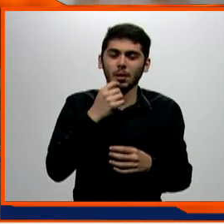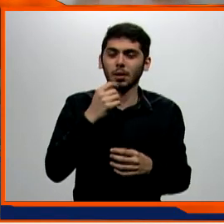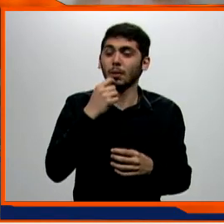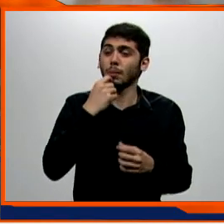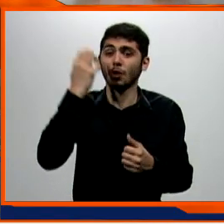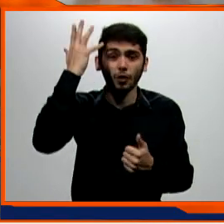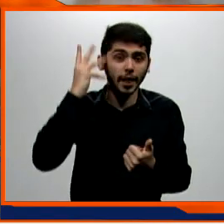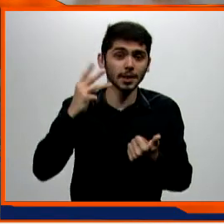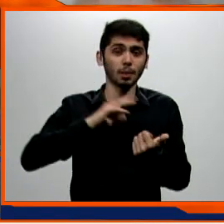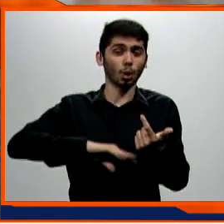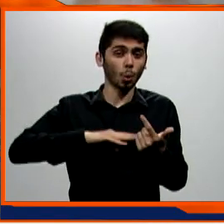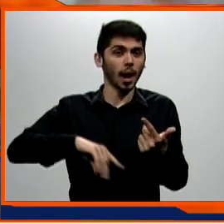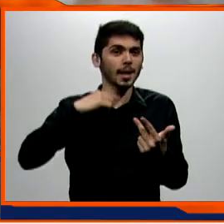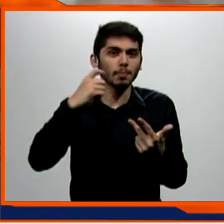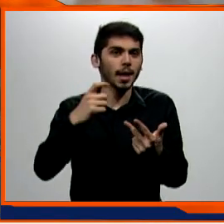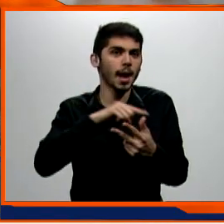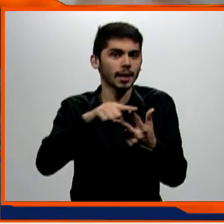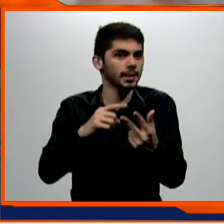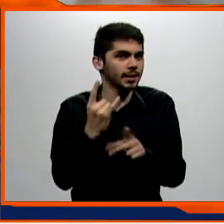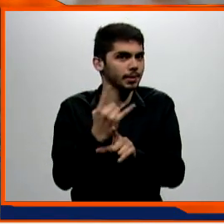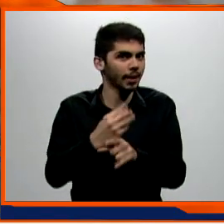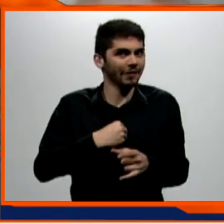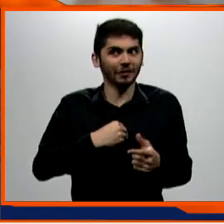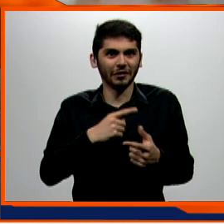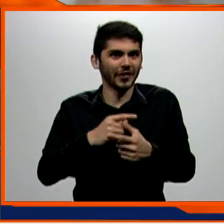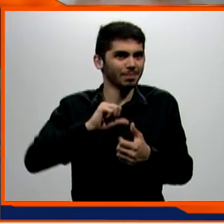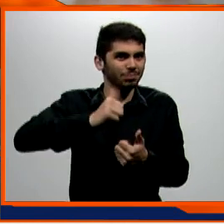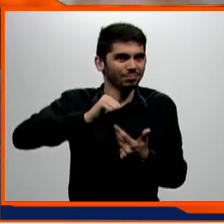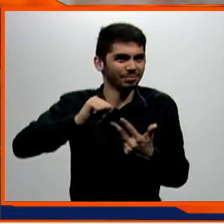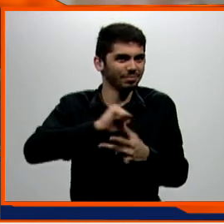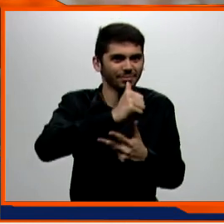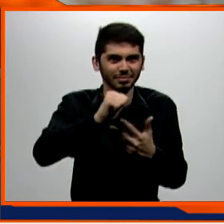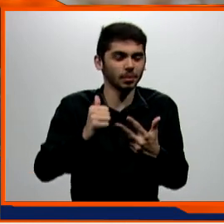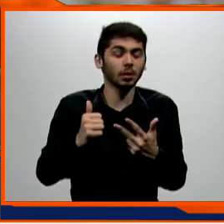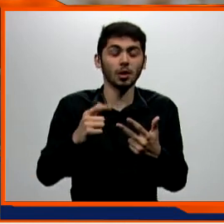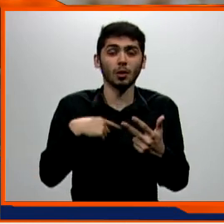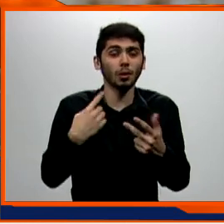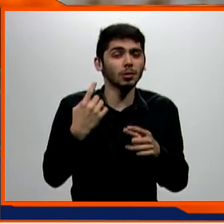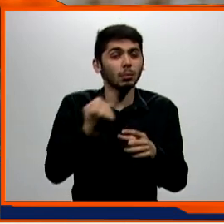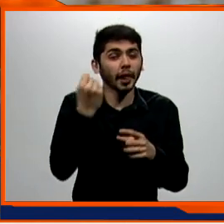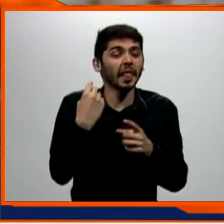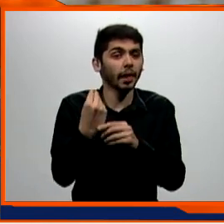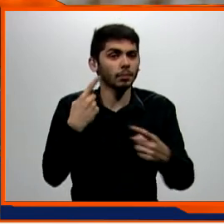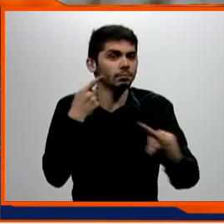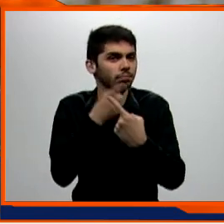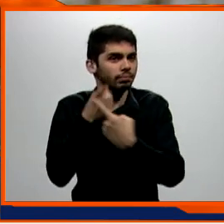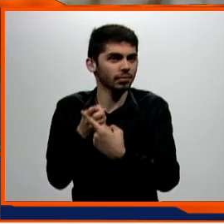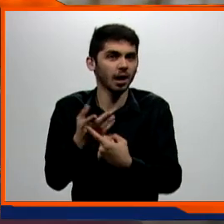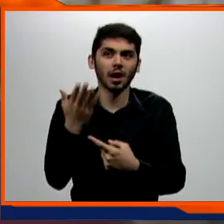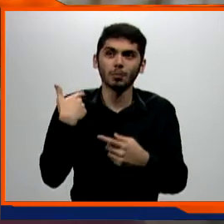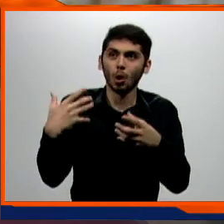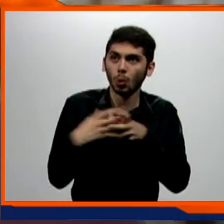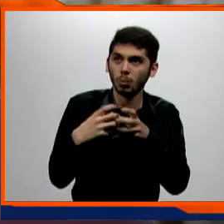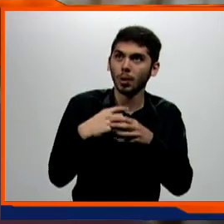que es Francia, Portugal y España, que siempre han sido los favoritos, y más que nada nuestra mentalidad está situada en ellos, más allá de que en el grupo nos haya tocado España,